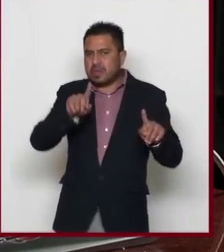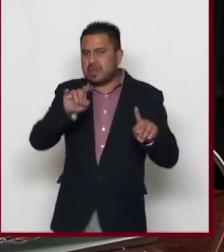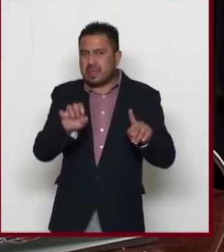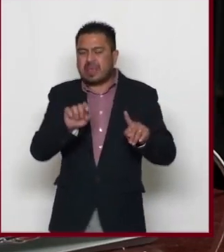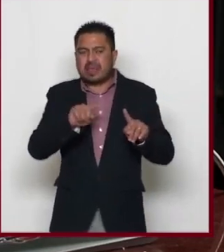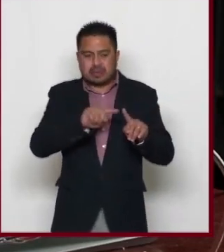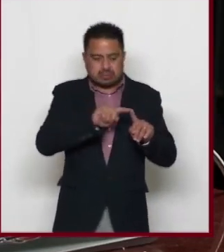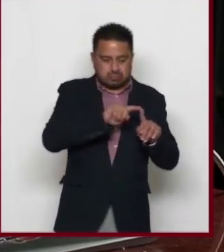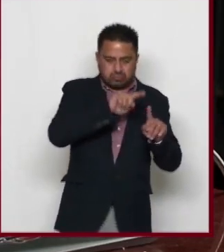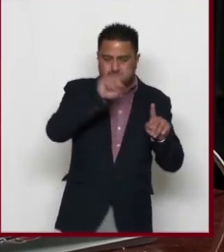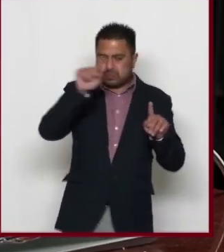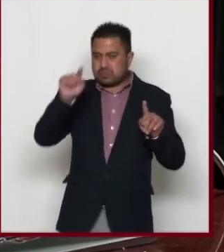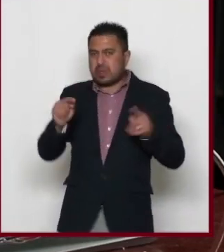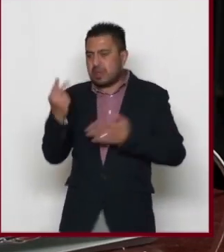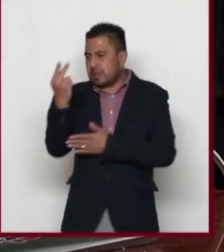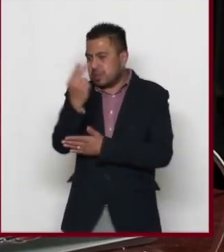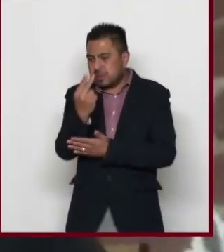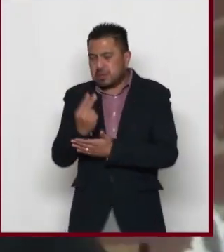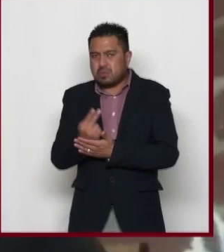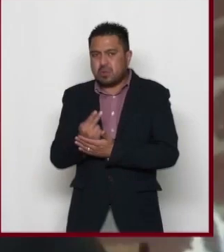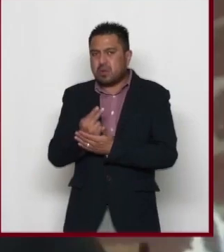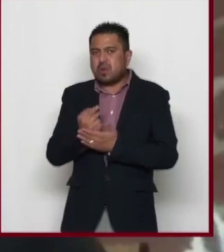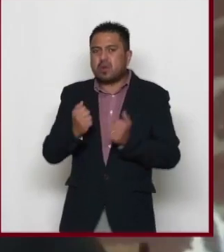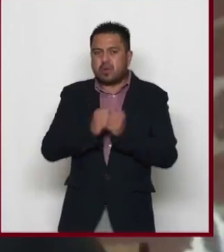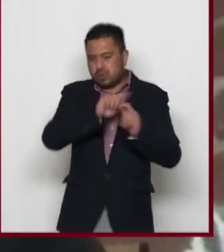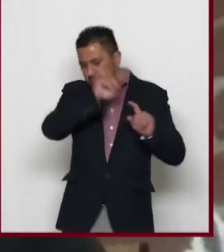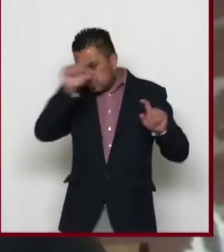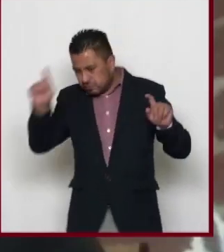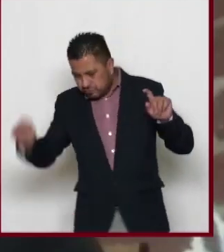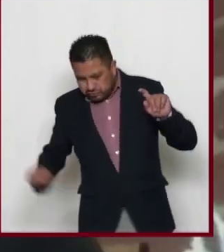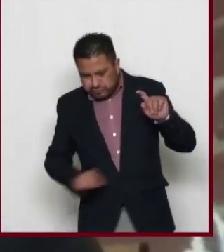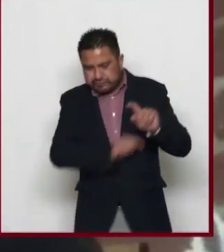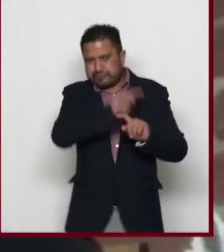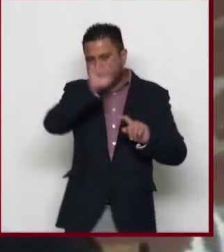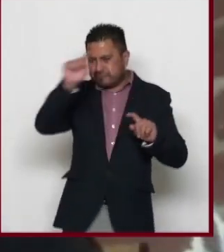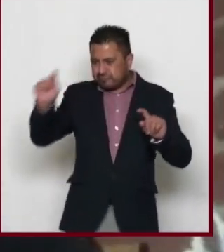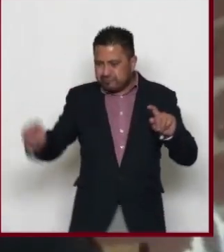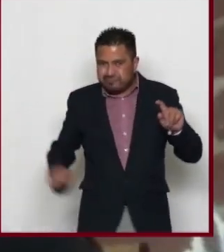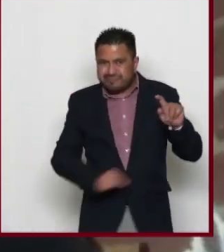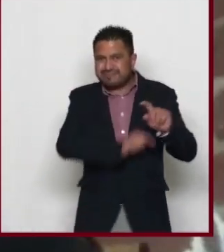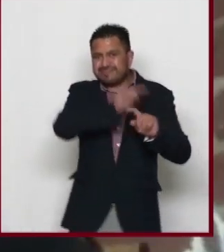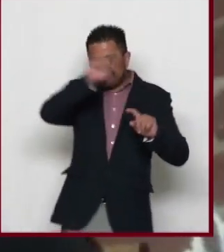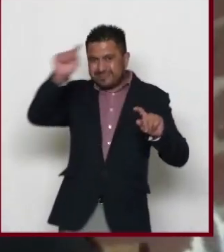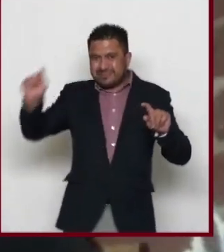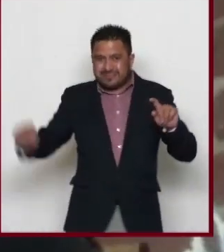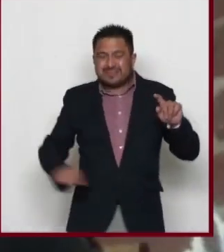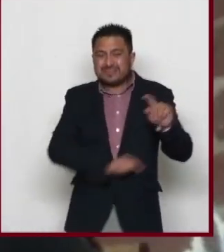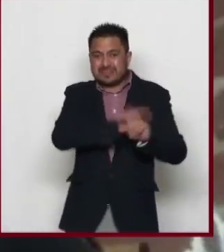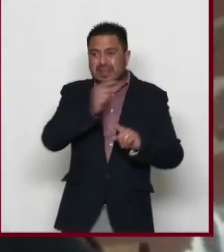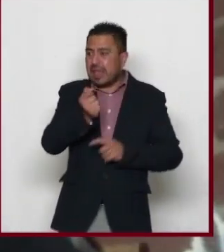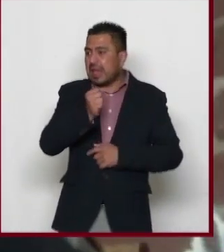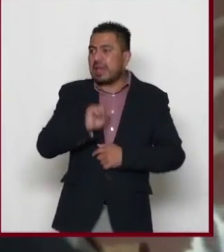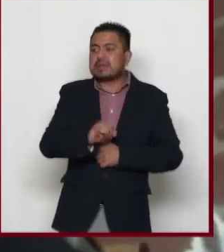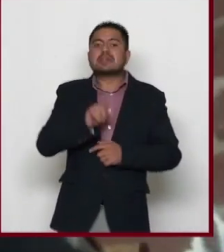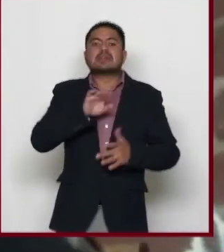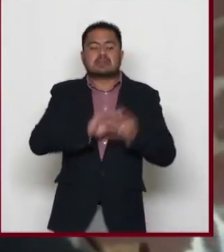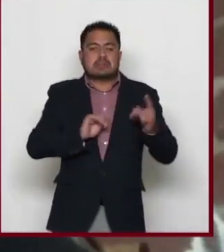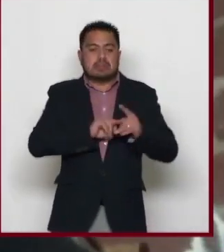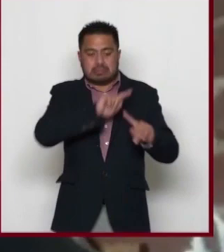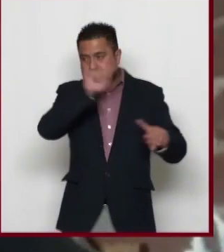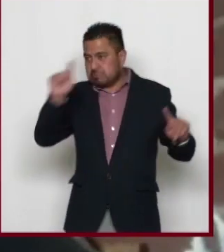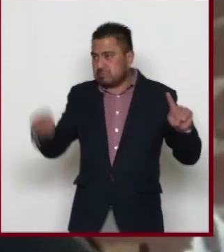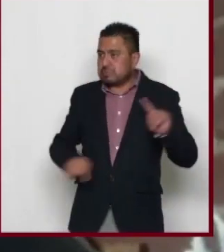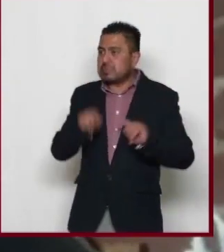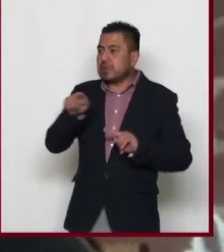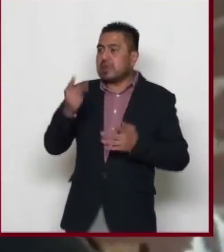una curva que se llama cicloide, que es, digamos, la curva que dibuja una rueda que se va moviendo, va